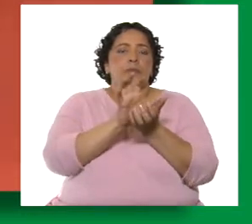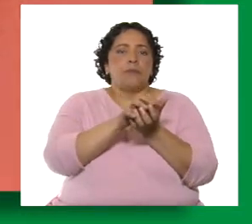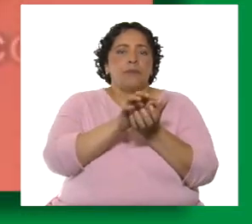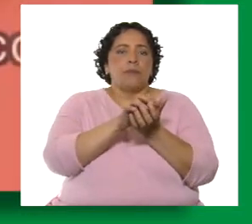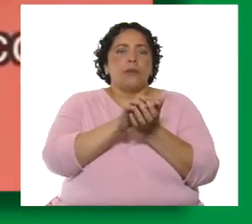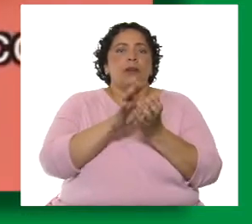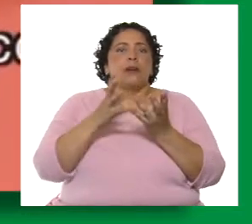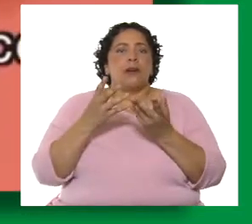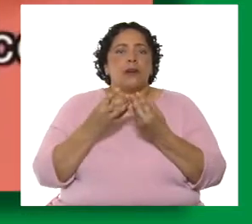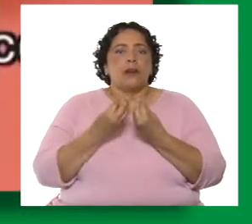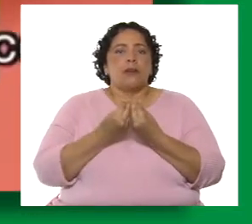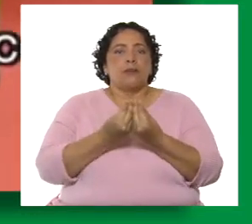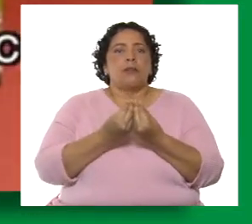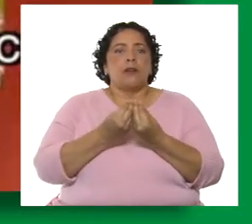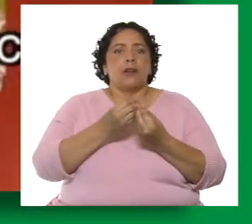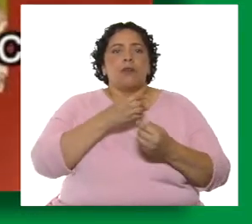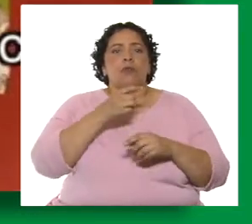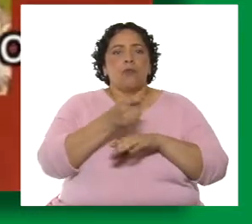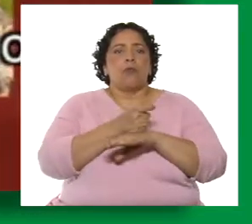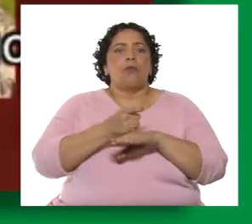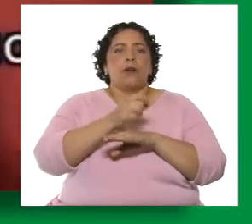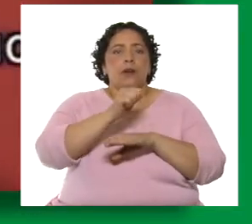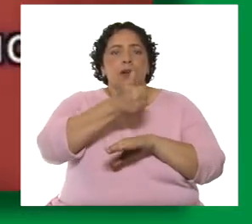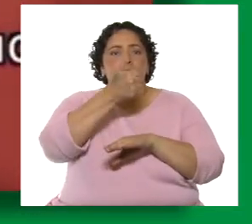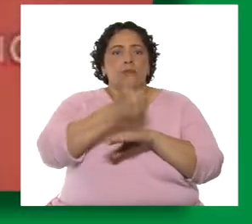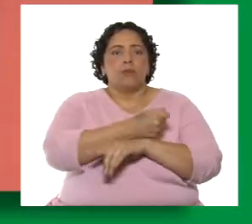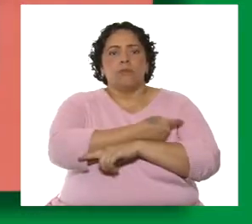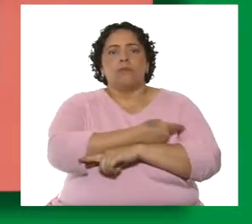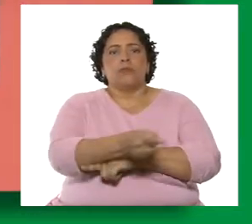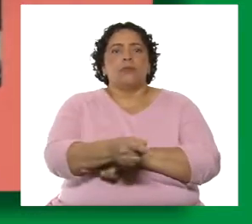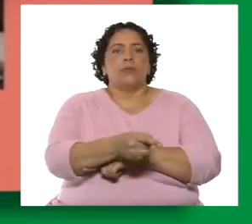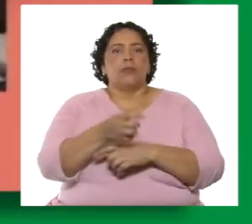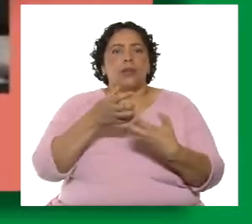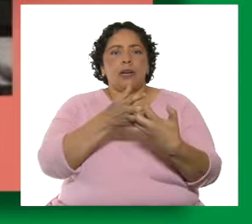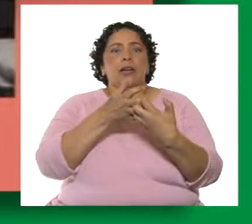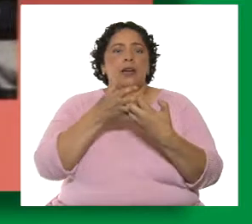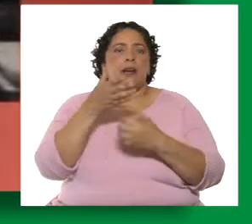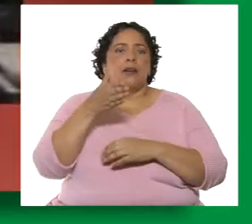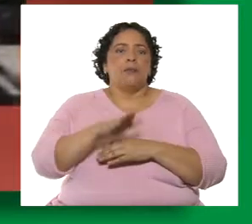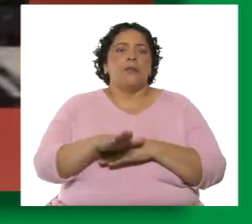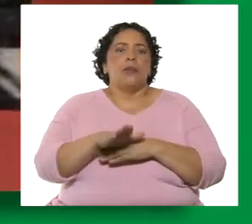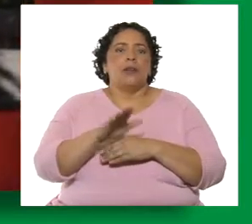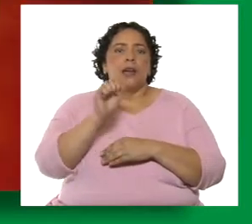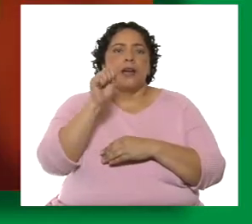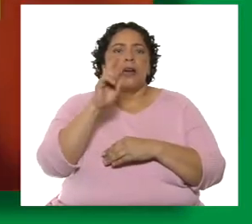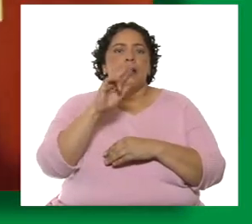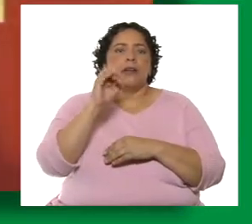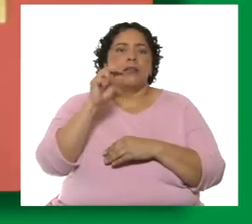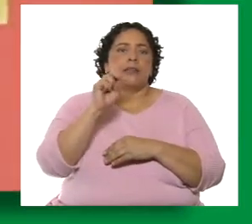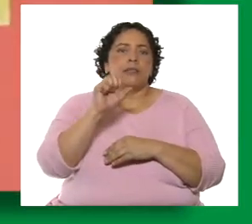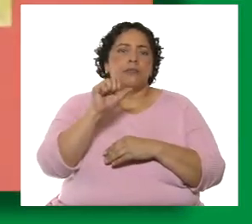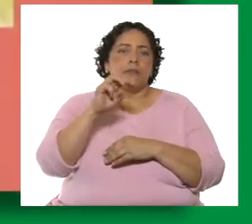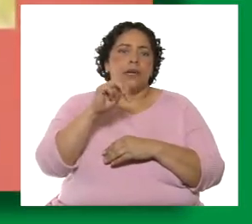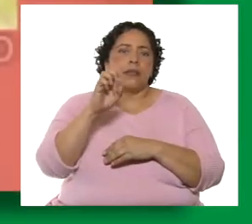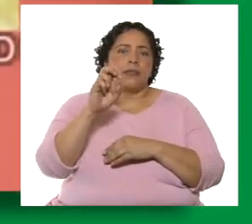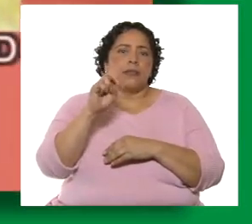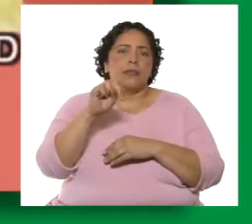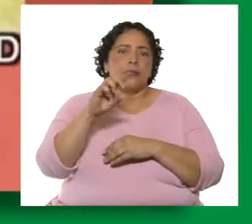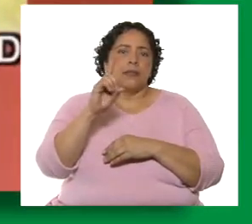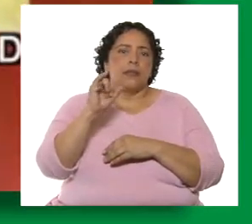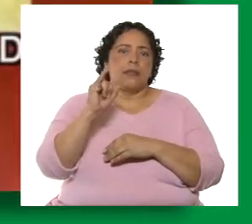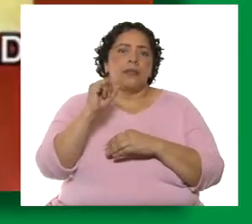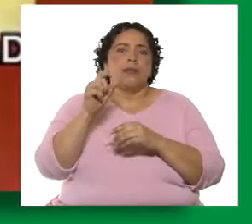triunfo rotundo y arrincona al tirano gobernador Martínez. La guerra es a muerte. Arismendi es